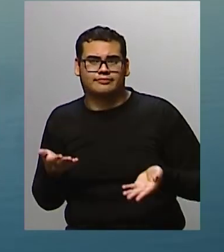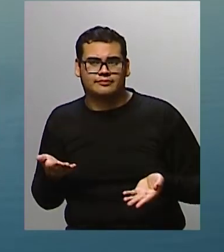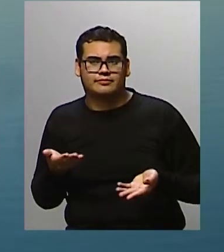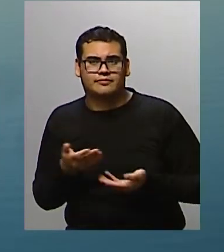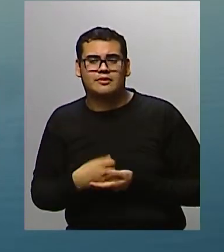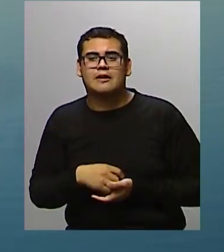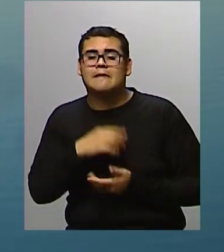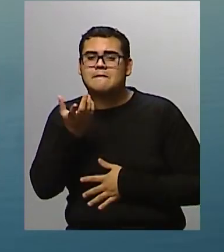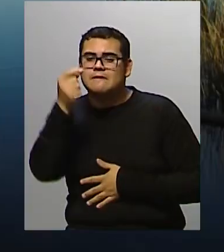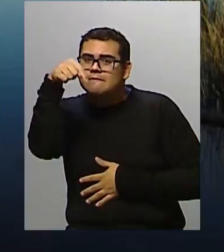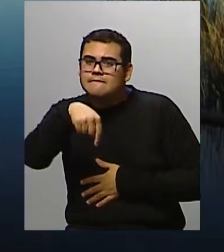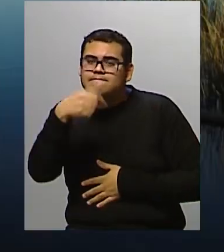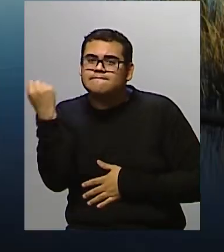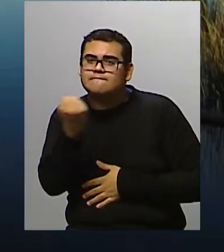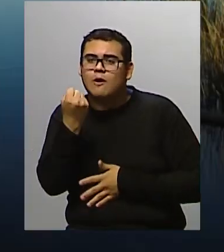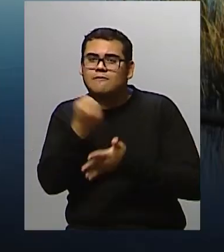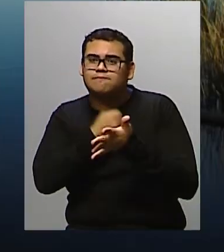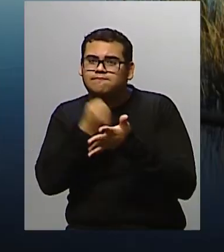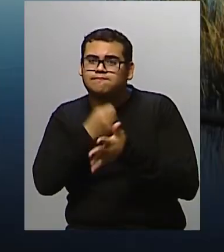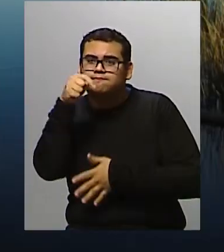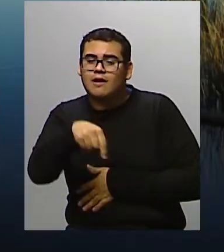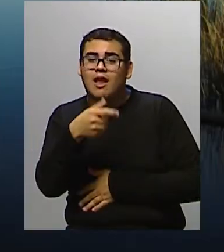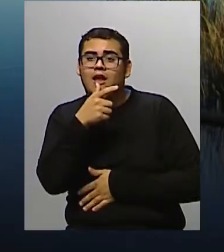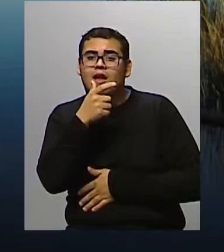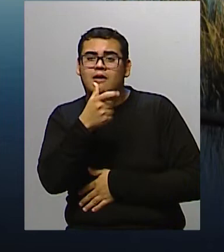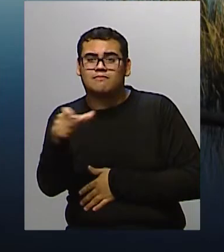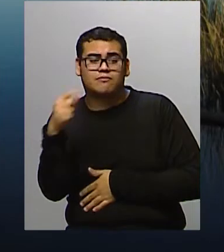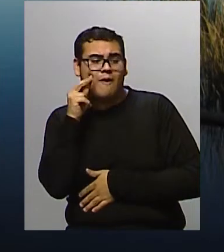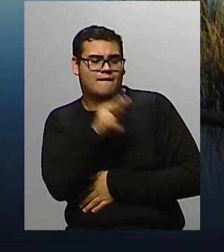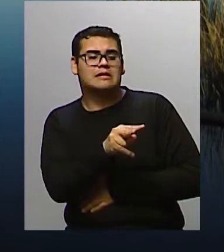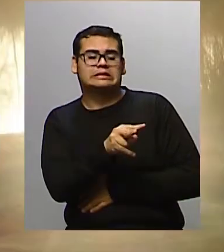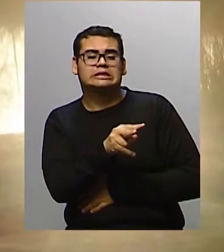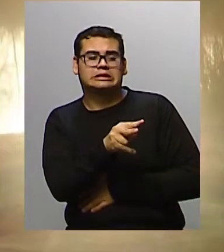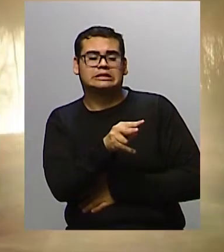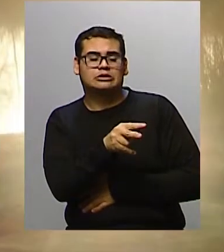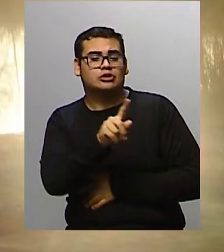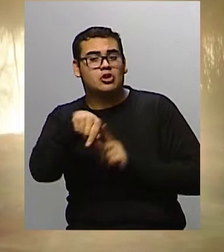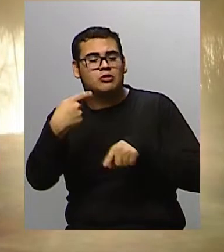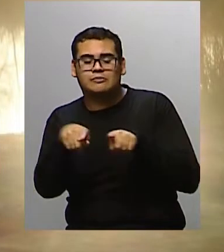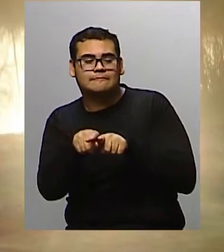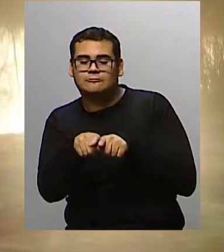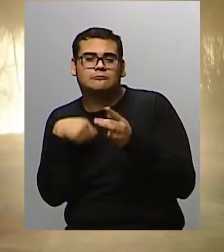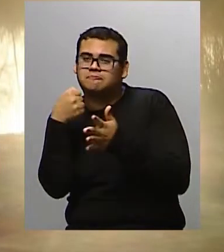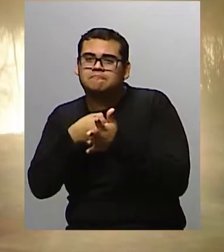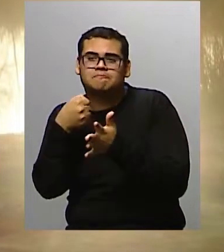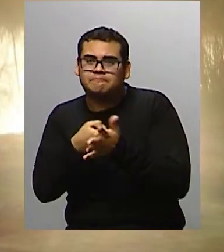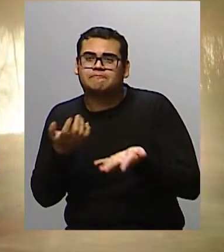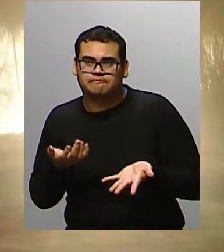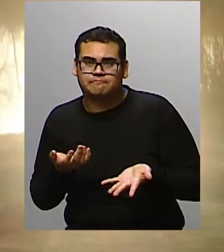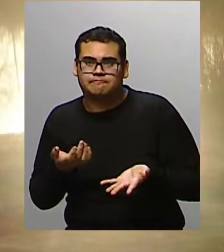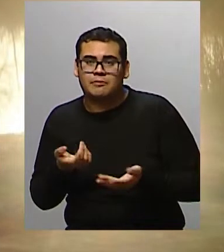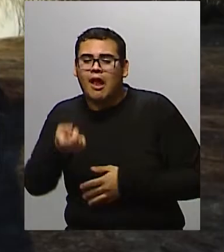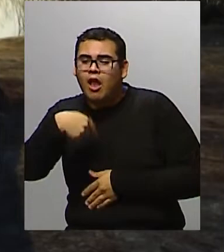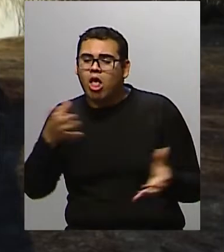donde hay que accionar y que nos sirva de ejemplo el Viborón y que nos sirva de escuela, es decir, juntémonos a ver qué podemos hacer para resolver